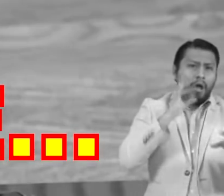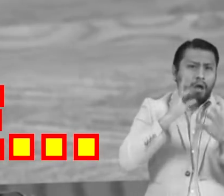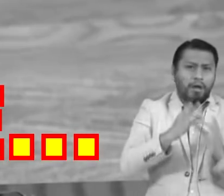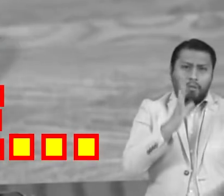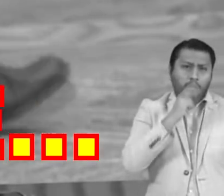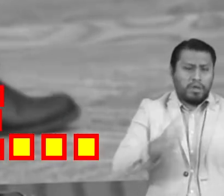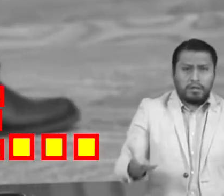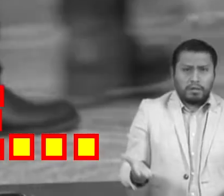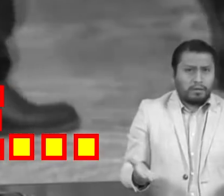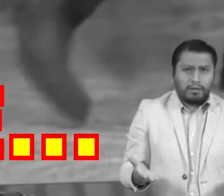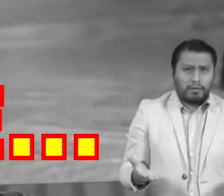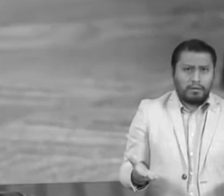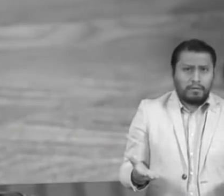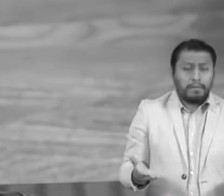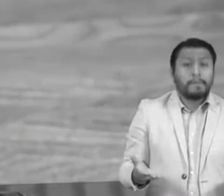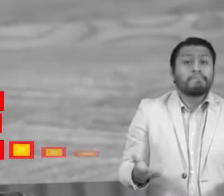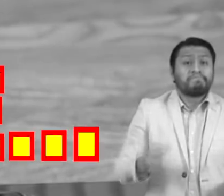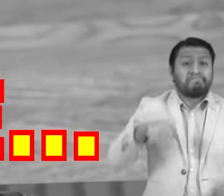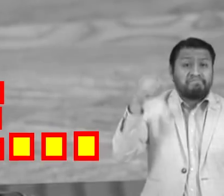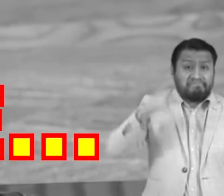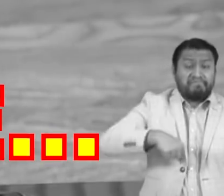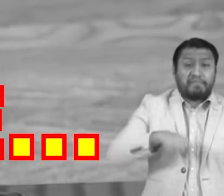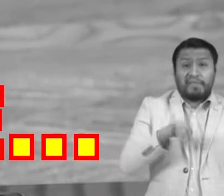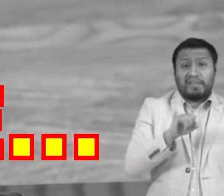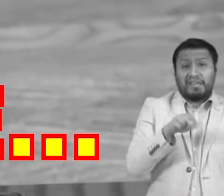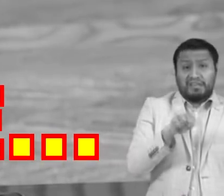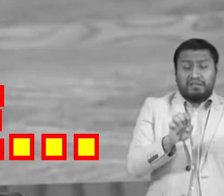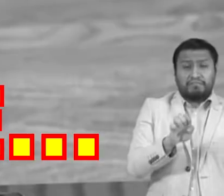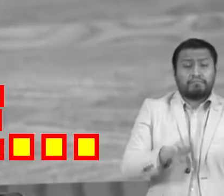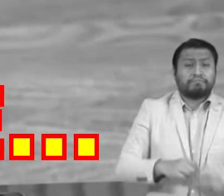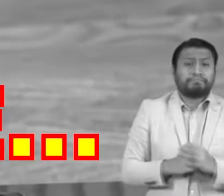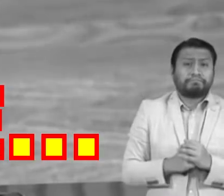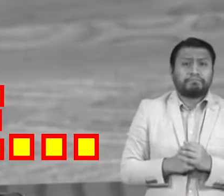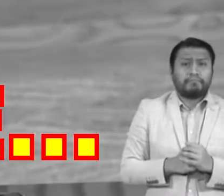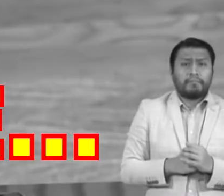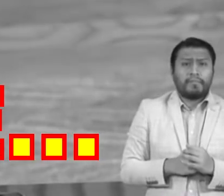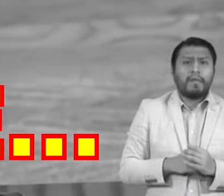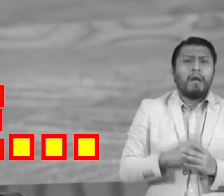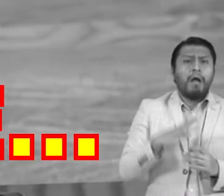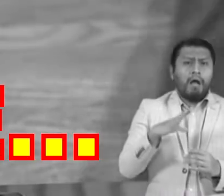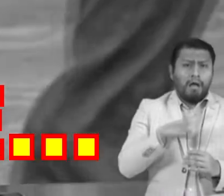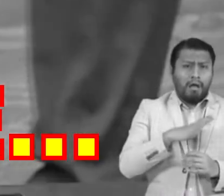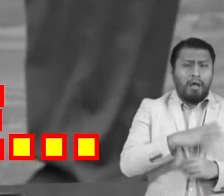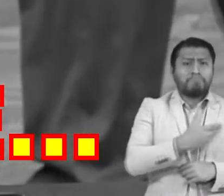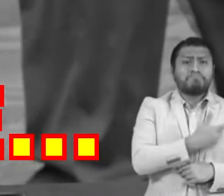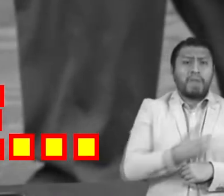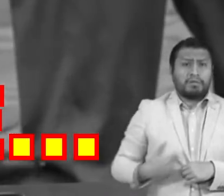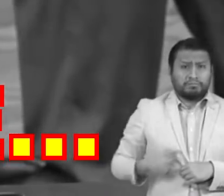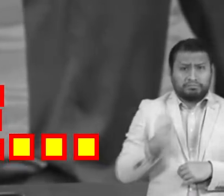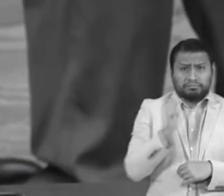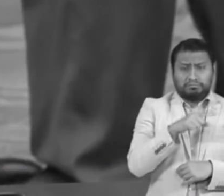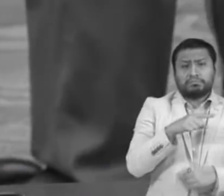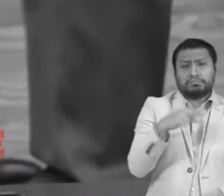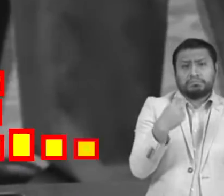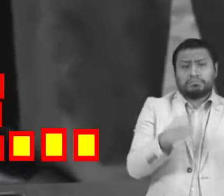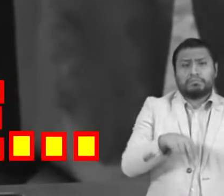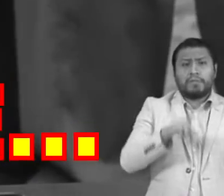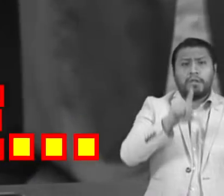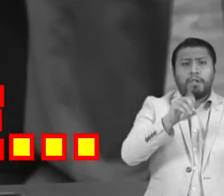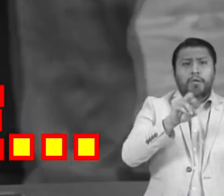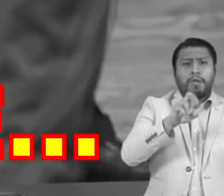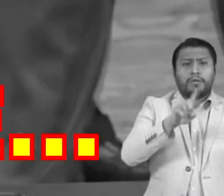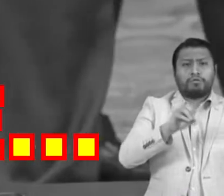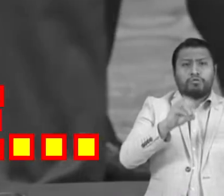deber. Este Instituto Nacional Electoral, presidido por Lorenzo Córdoba,